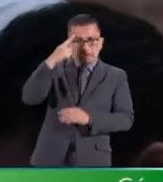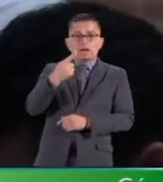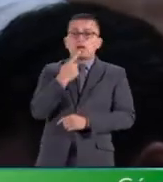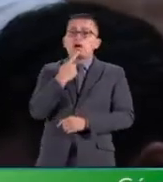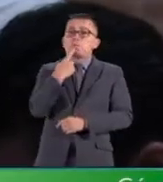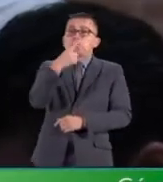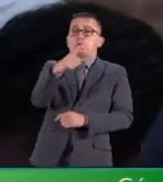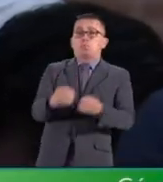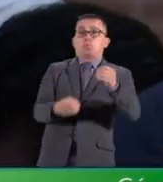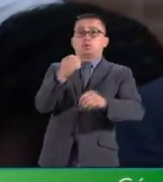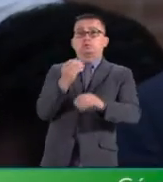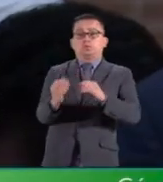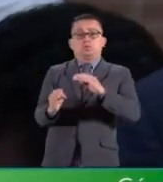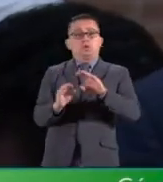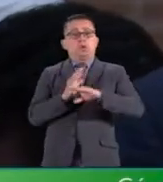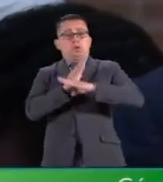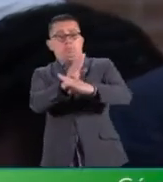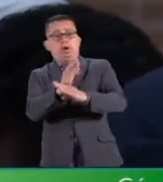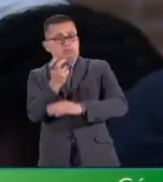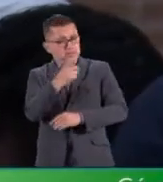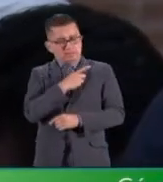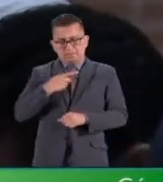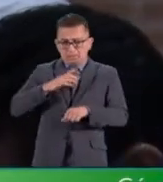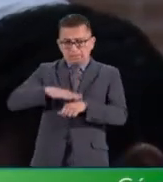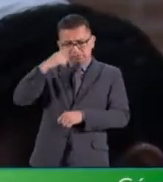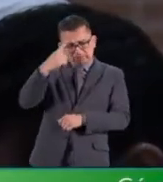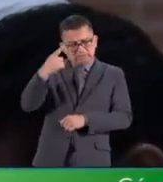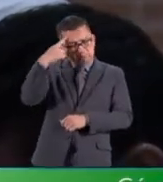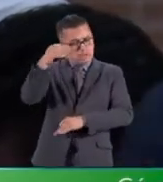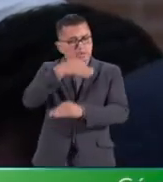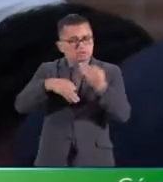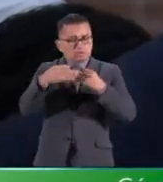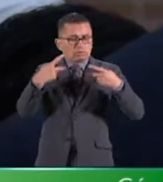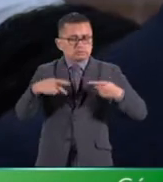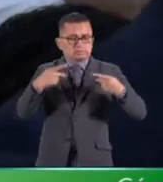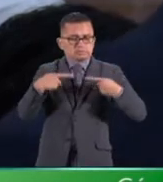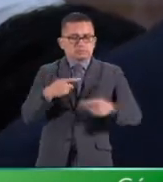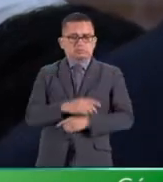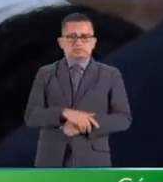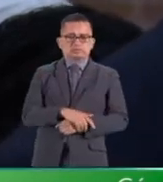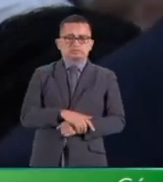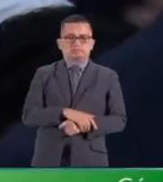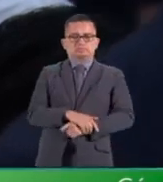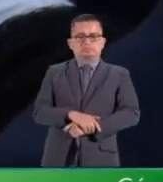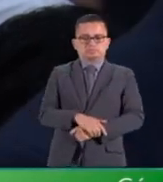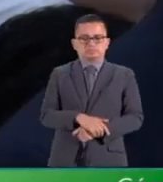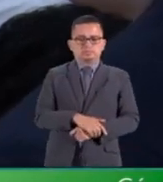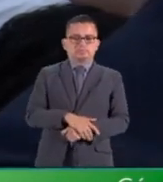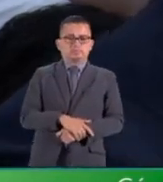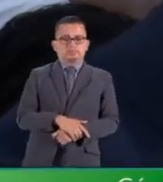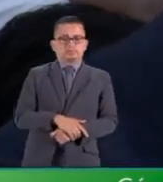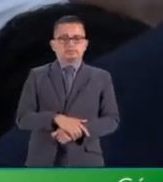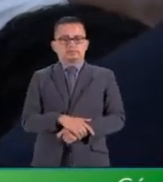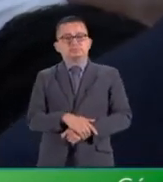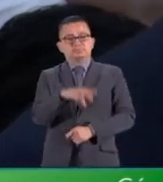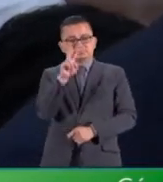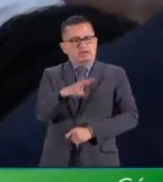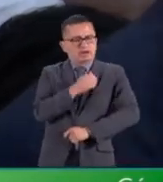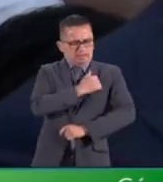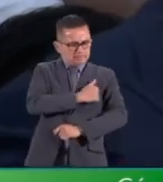para quienes pueden pagar un abogado oneroso. Qué lástima, qué